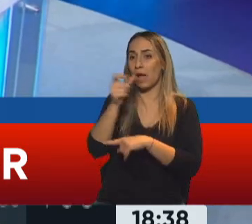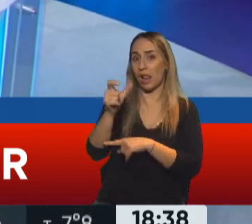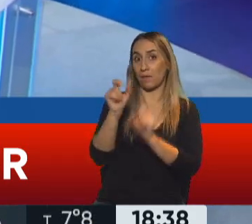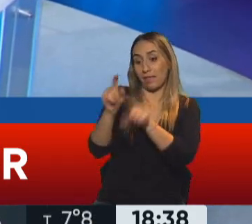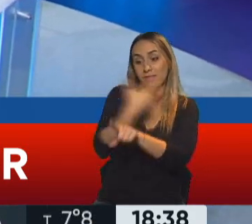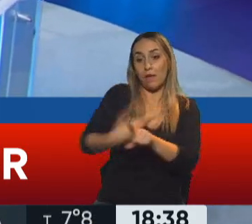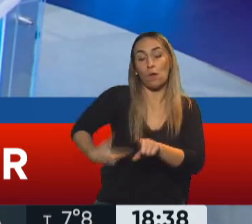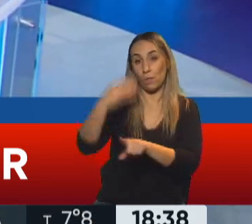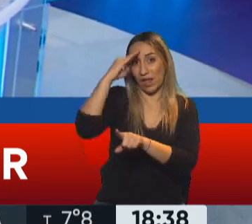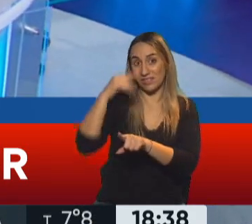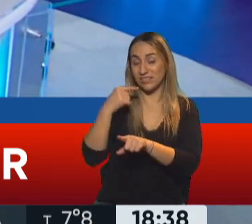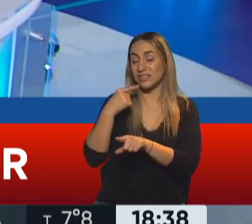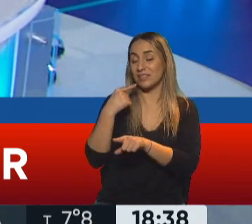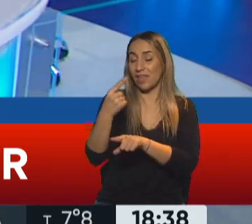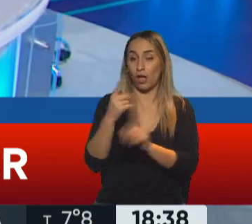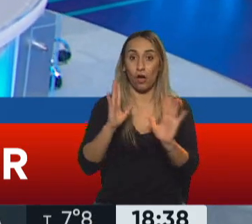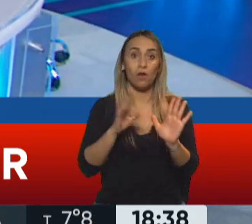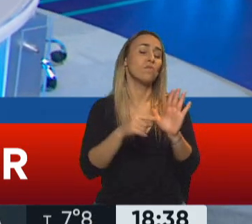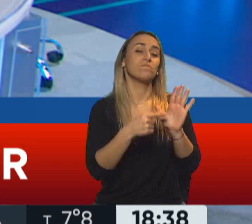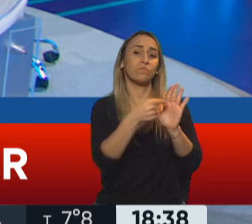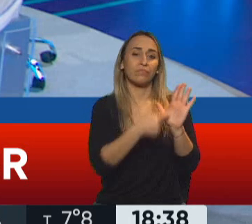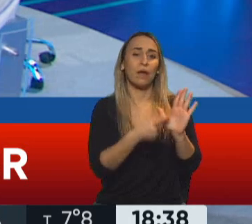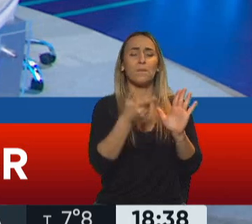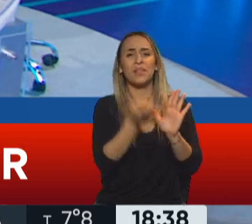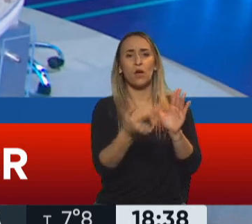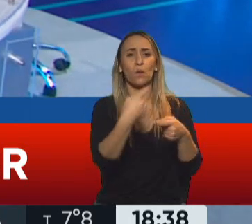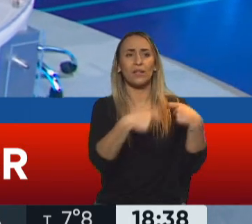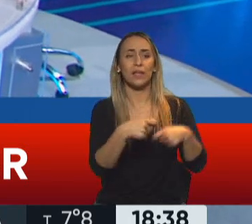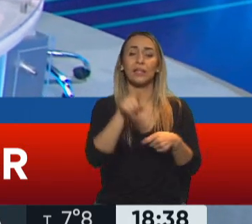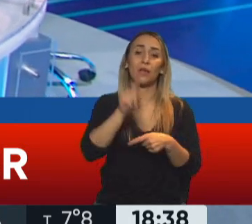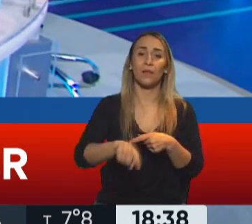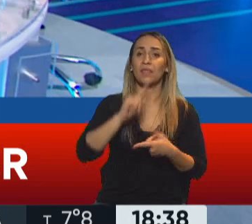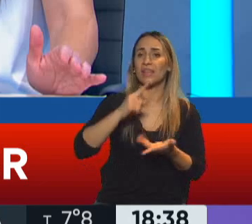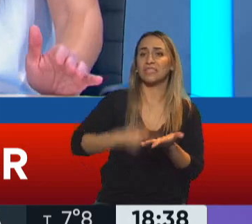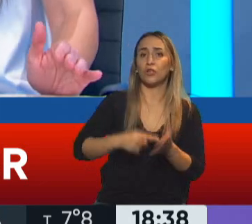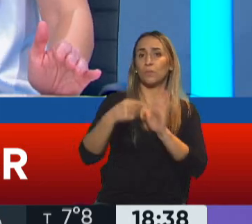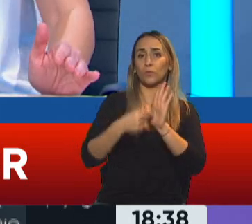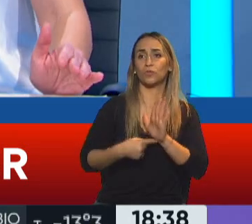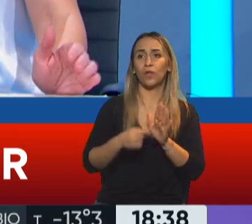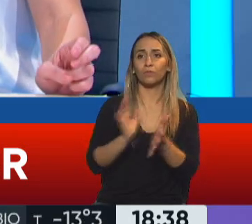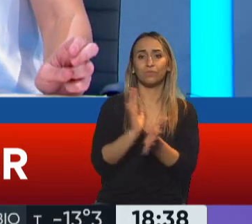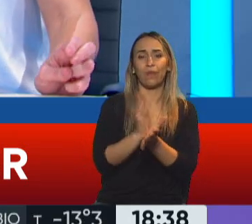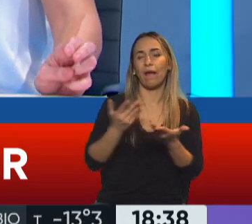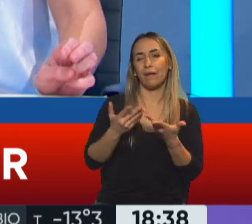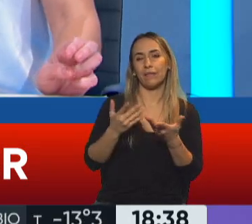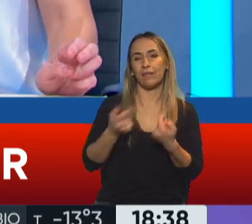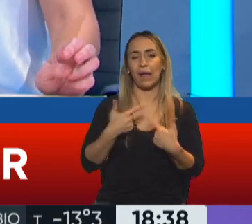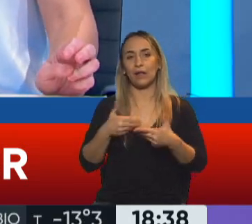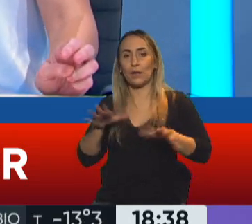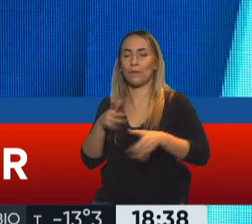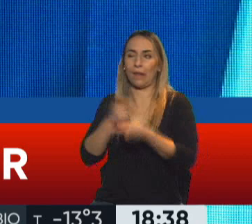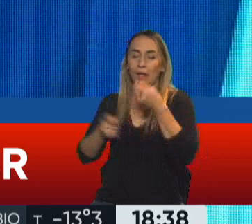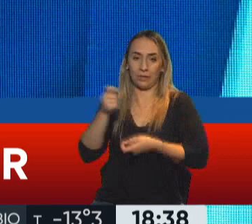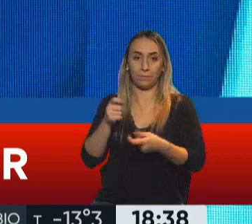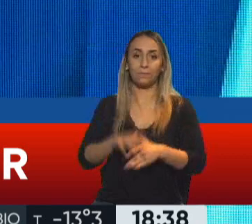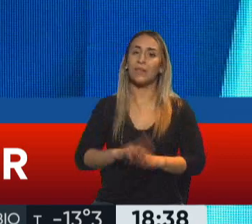Brasil, que generalmente se asocian a aplicar políticas más liberales dentro de un bloque de integración como es este, ¿no? De hecho, antes de meternos en lo que el